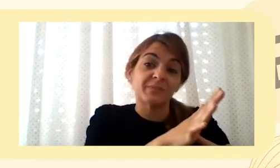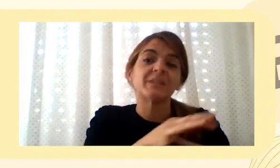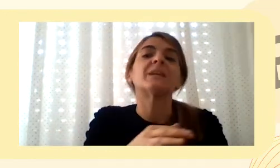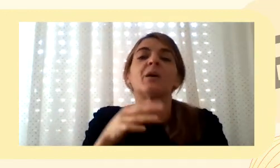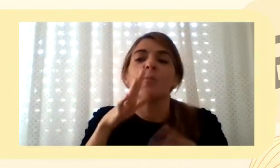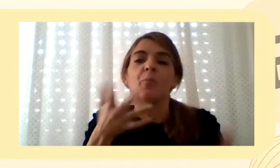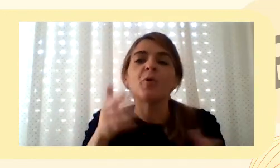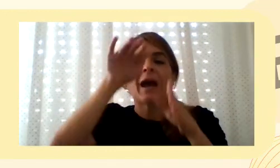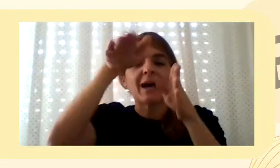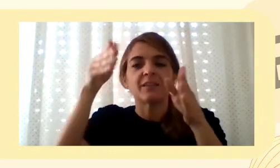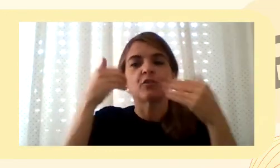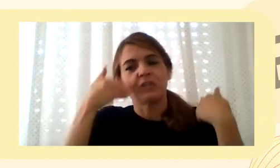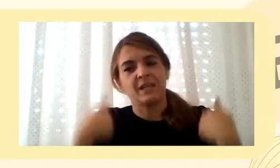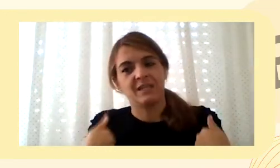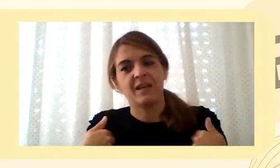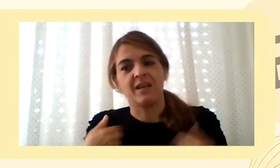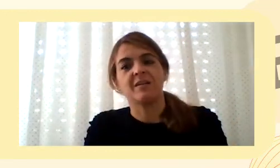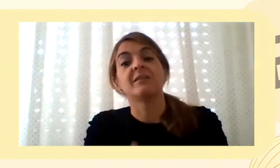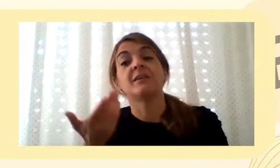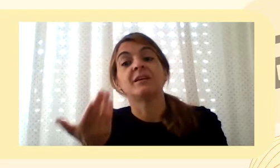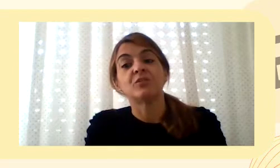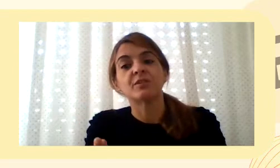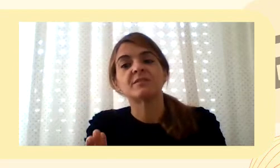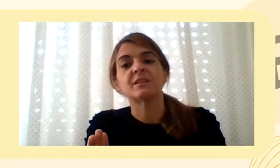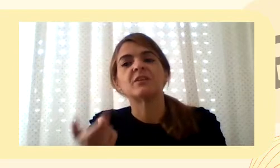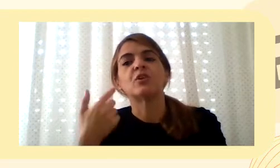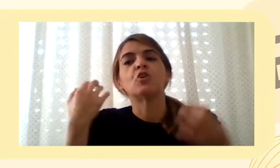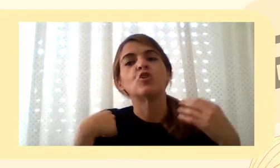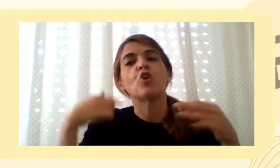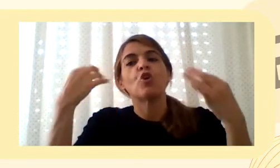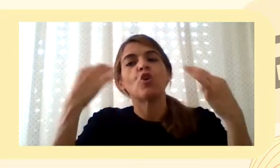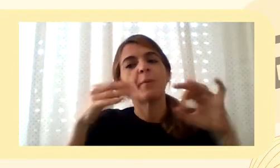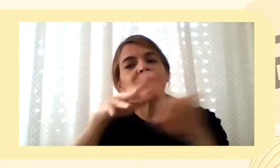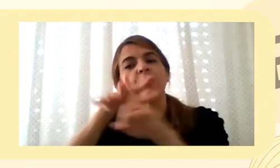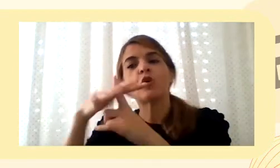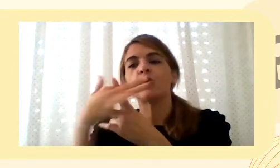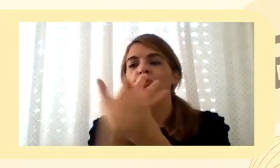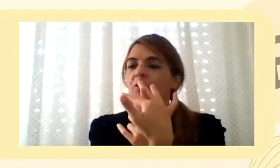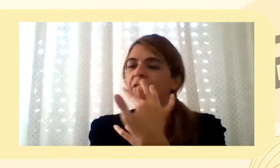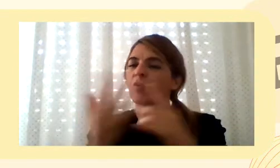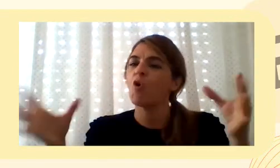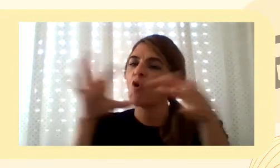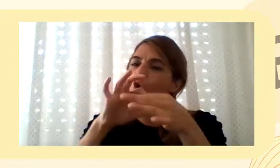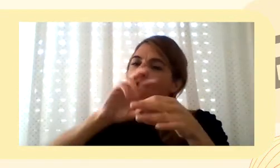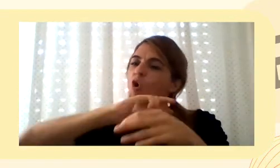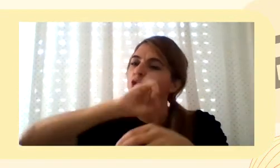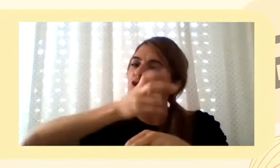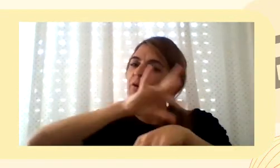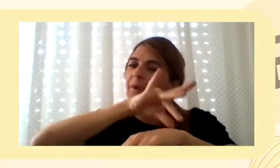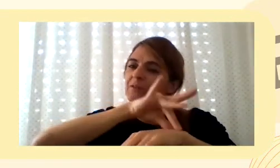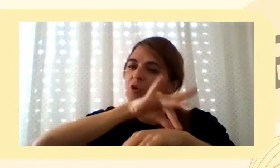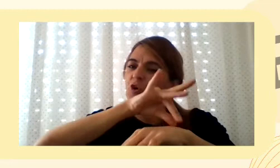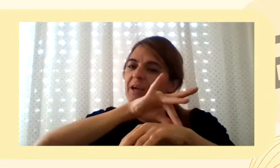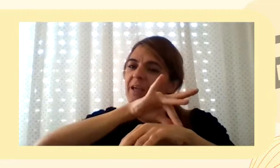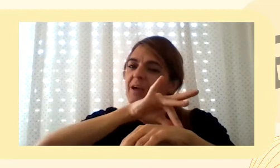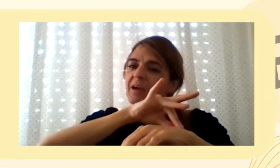comentar. Pero yo suelo contextualizarlo con otras patologías donde efectivamente ya desde el